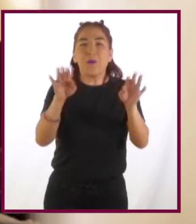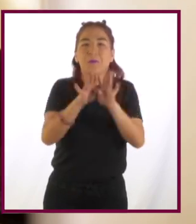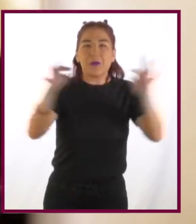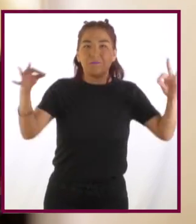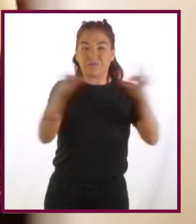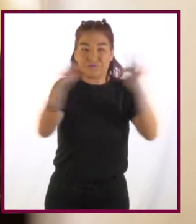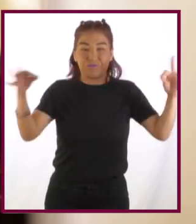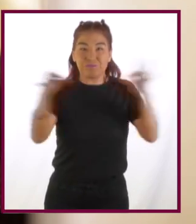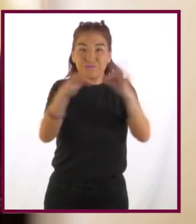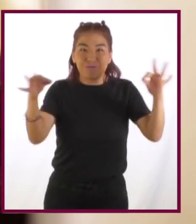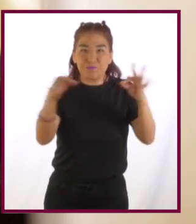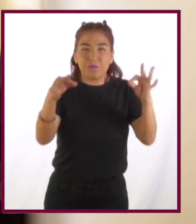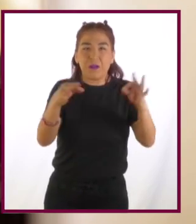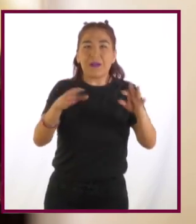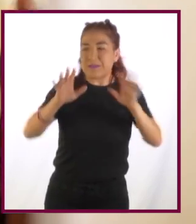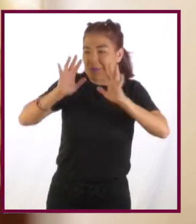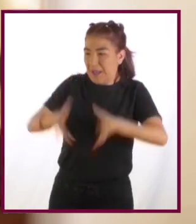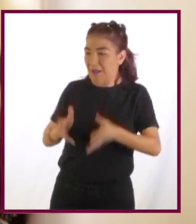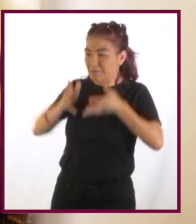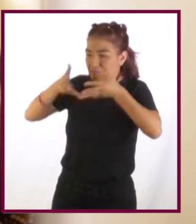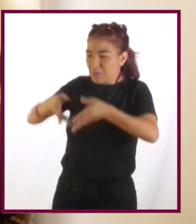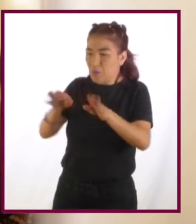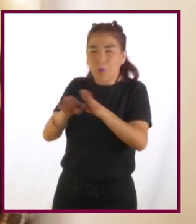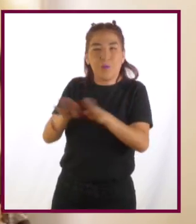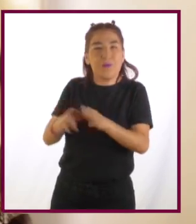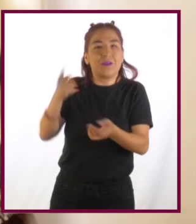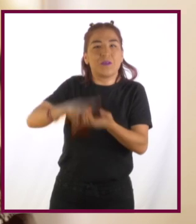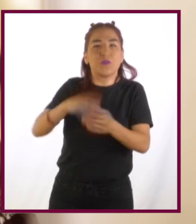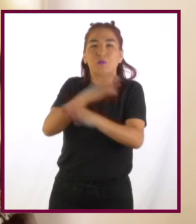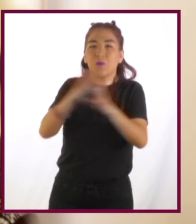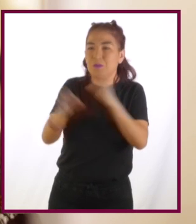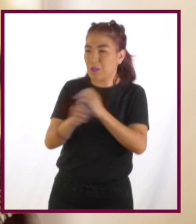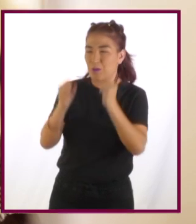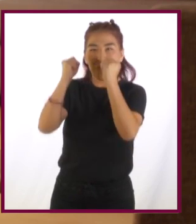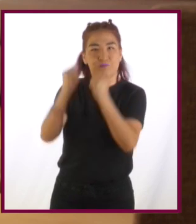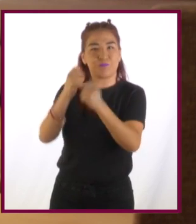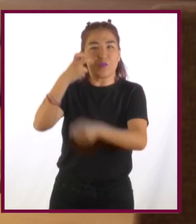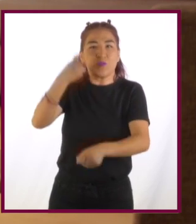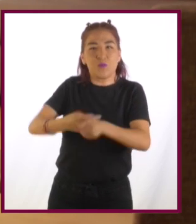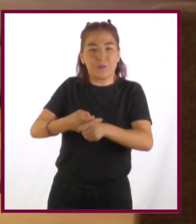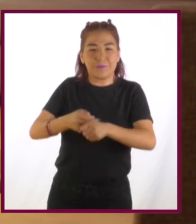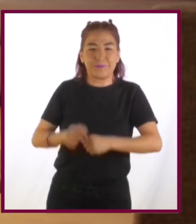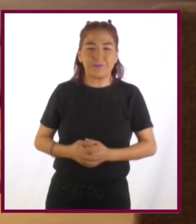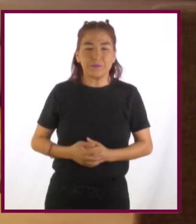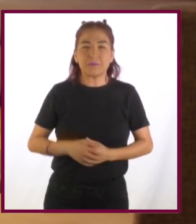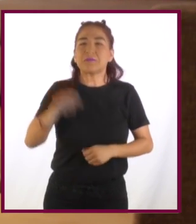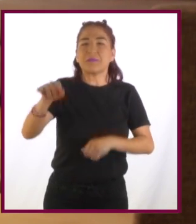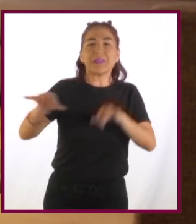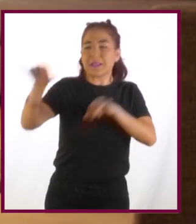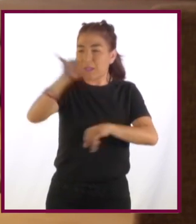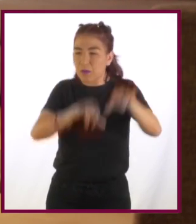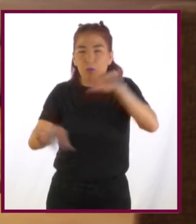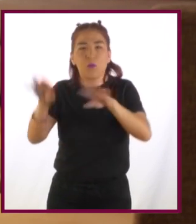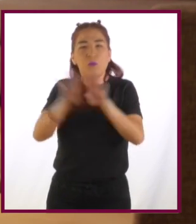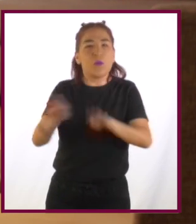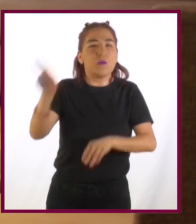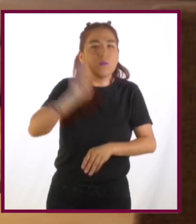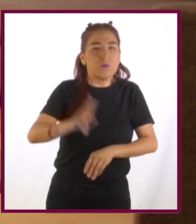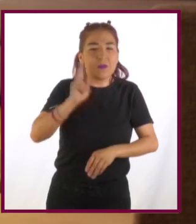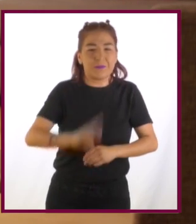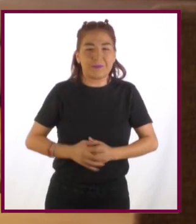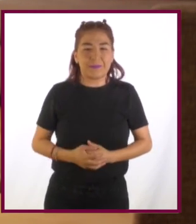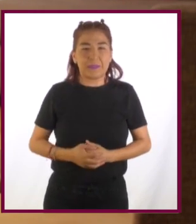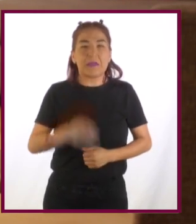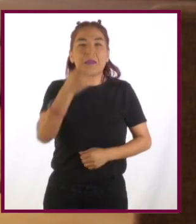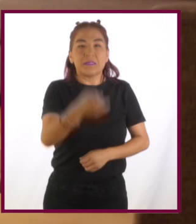este fenómeno de elasticidad termina en un objeto sólido? Sí, mira, en laboratorio